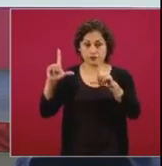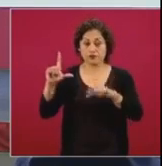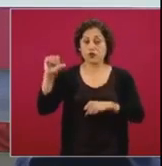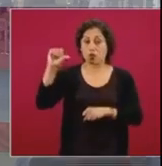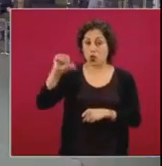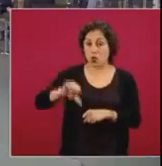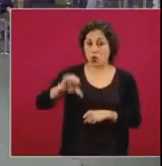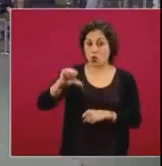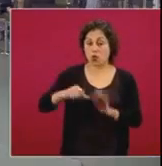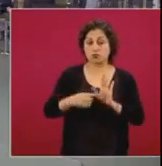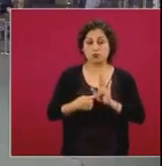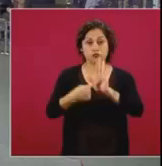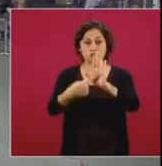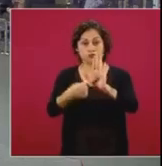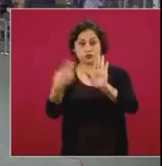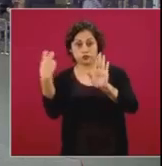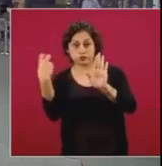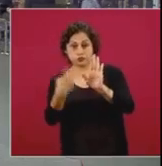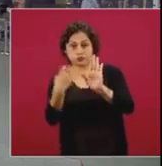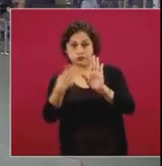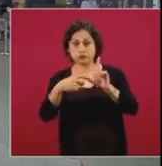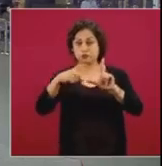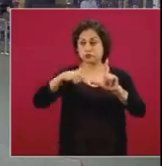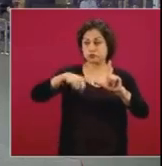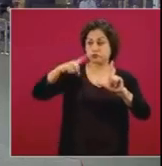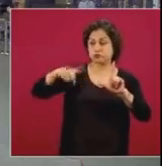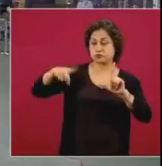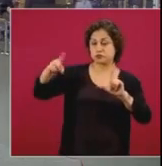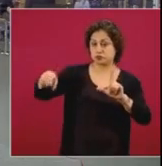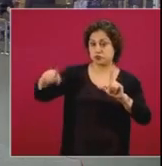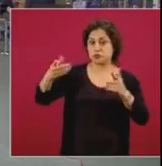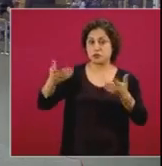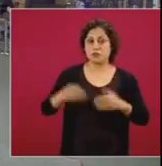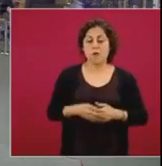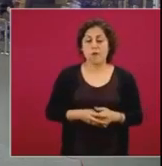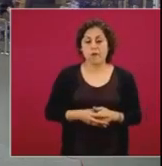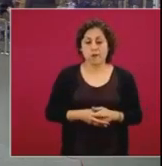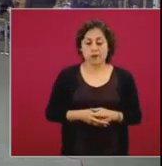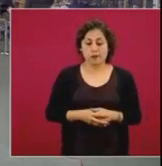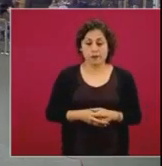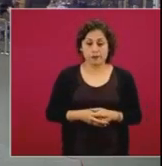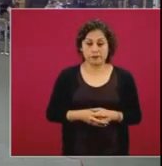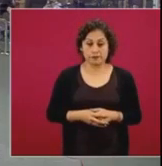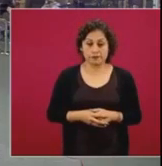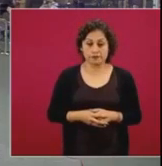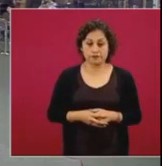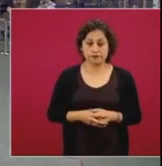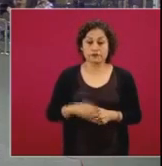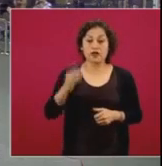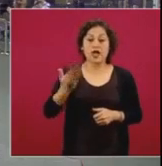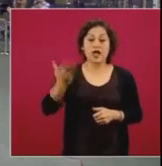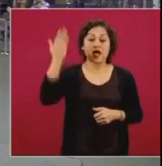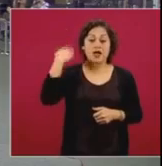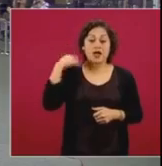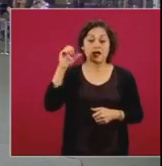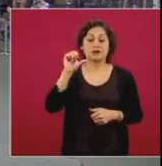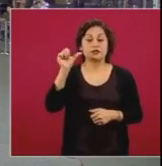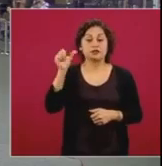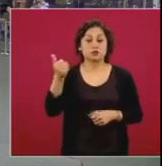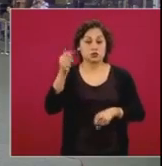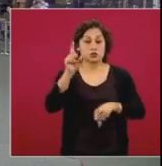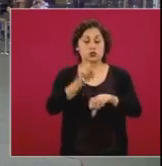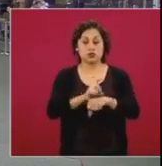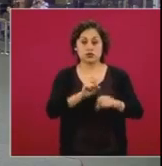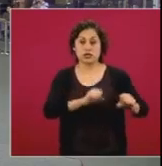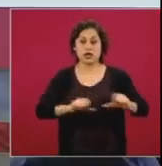Hoy se presenta este gráfico, a diferencia de otros días que se presenta el gráfico por